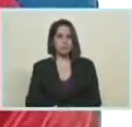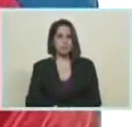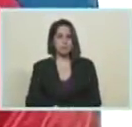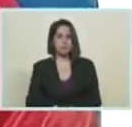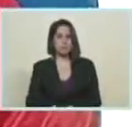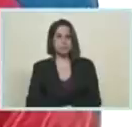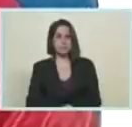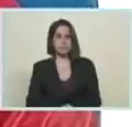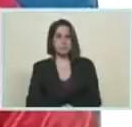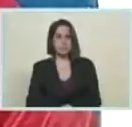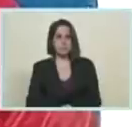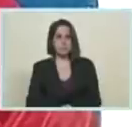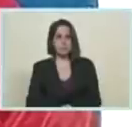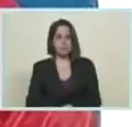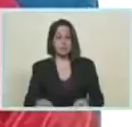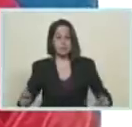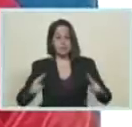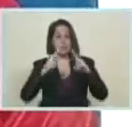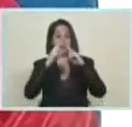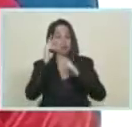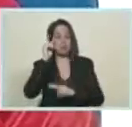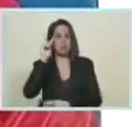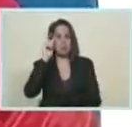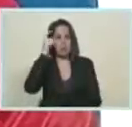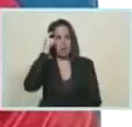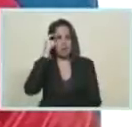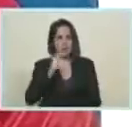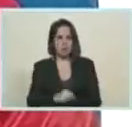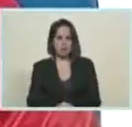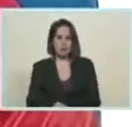Se fueron a ver un día, se vieron en Washington.